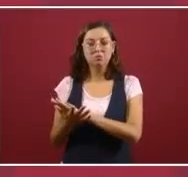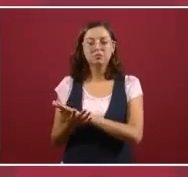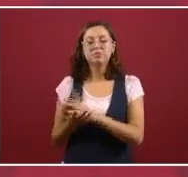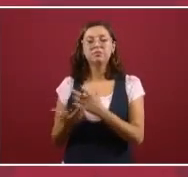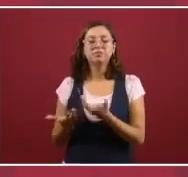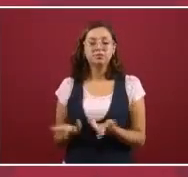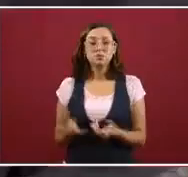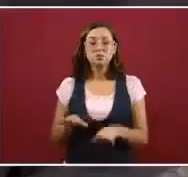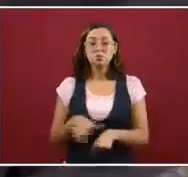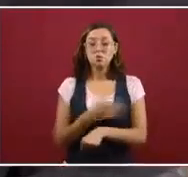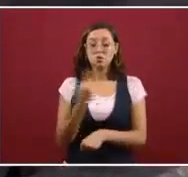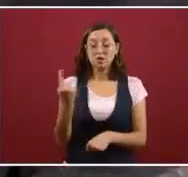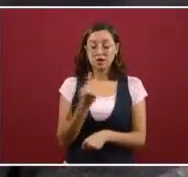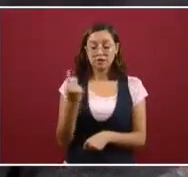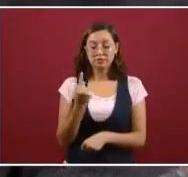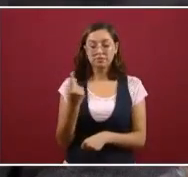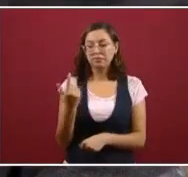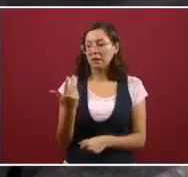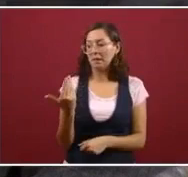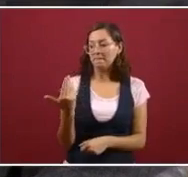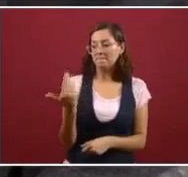al que